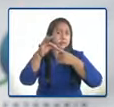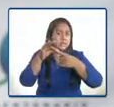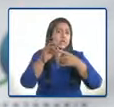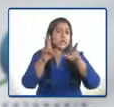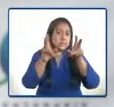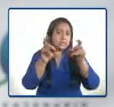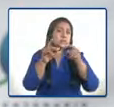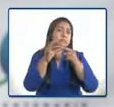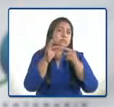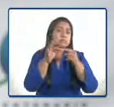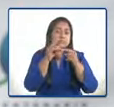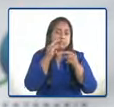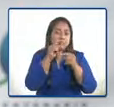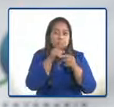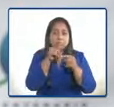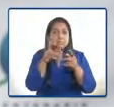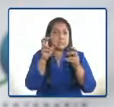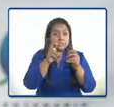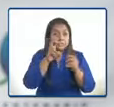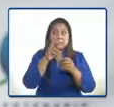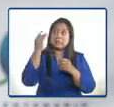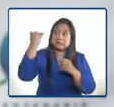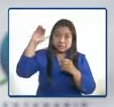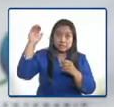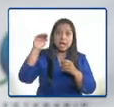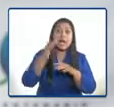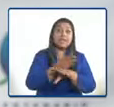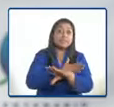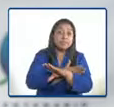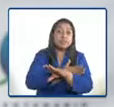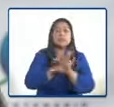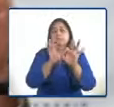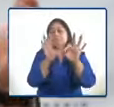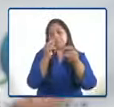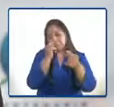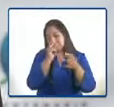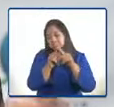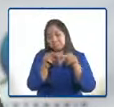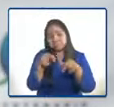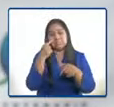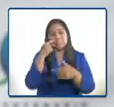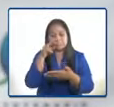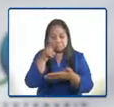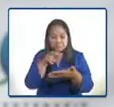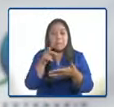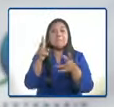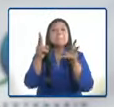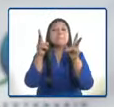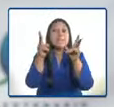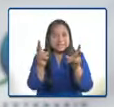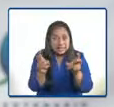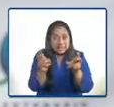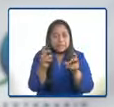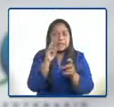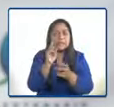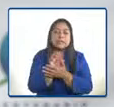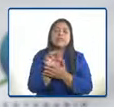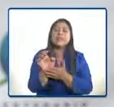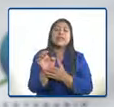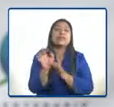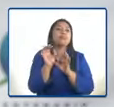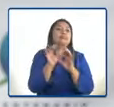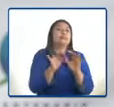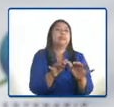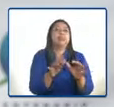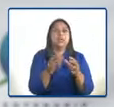que le llamamos nosotros, cuando vemos realmente si tienen esa necesidad de poder salir, para El tema, insisto, es tratar de evitar el foco y que